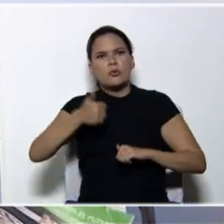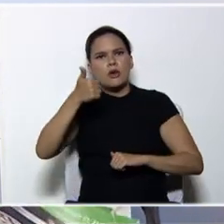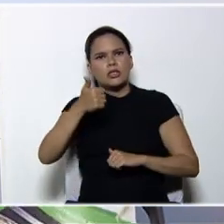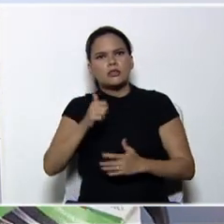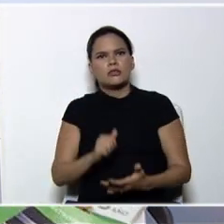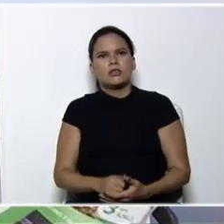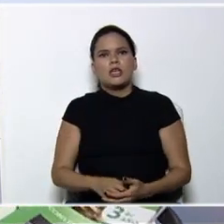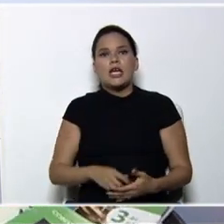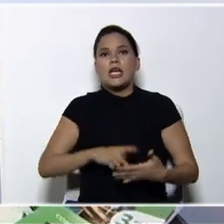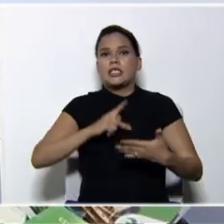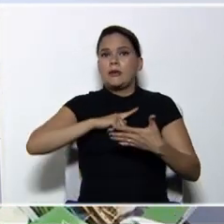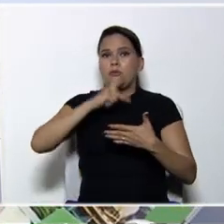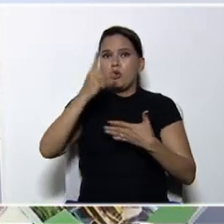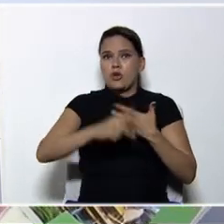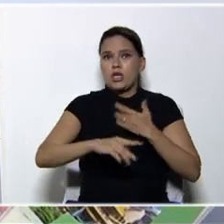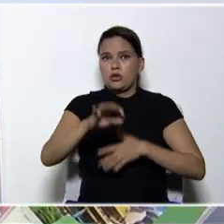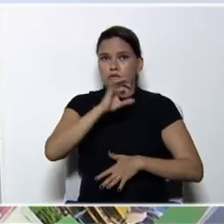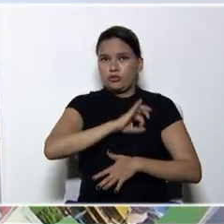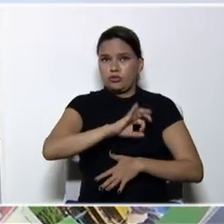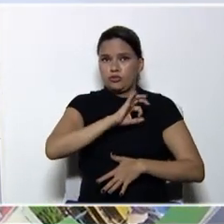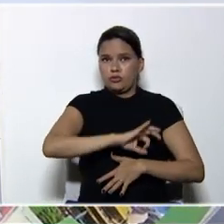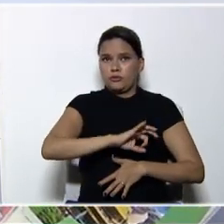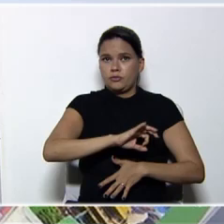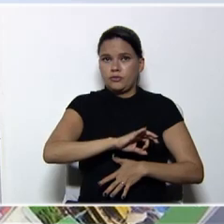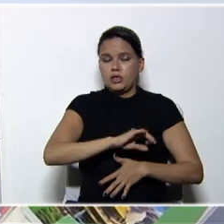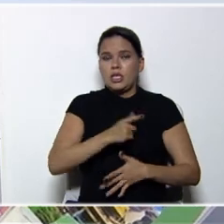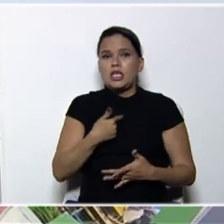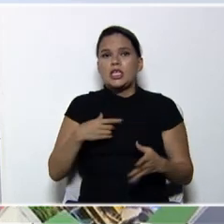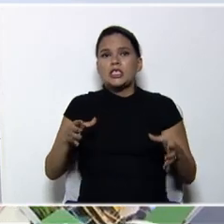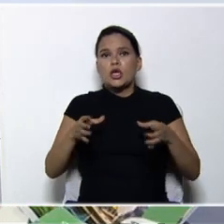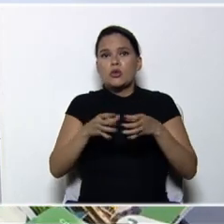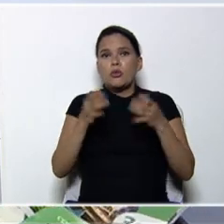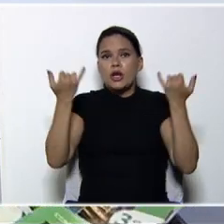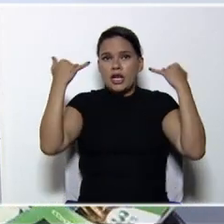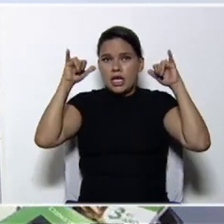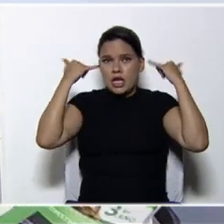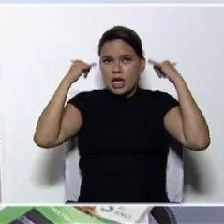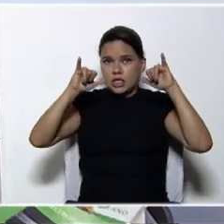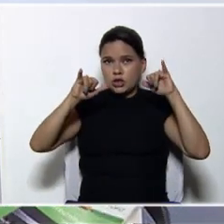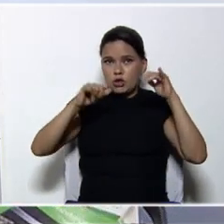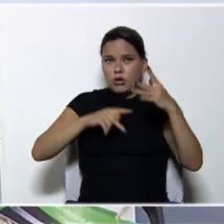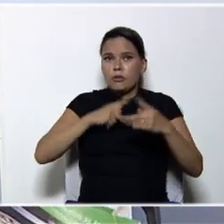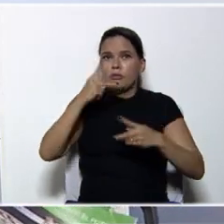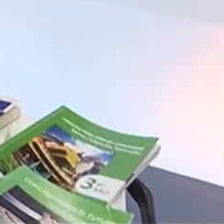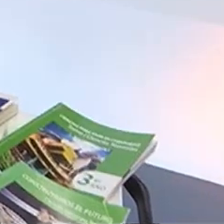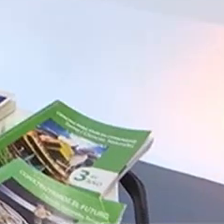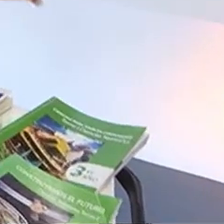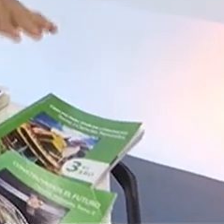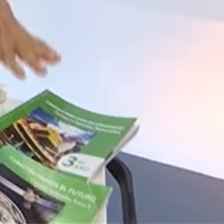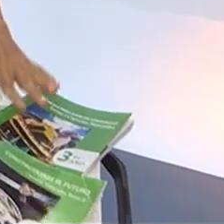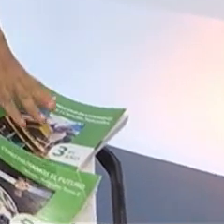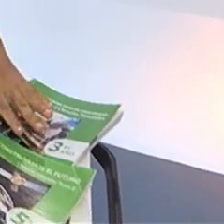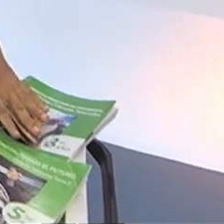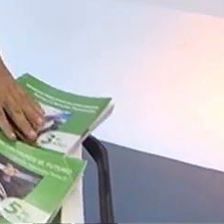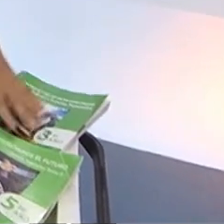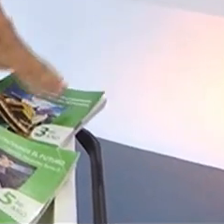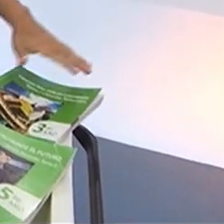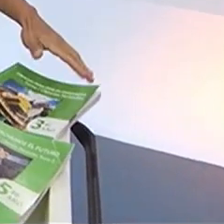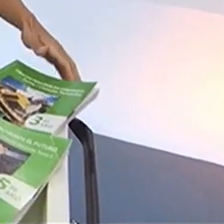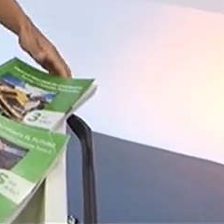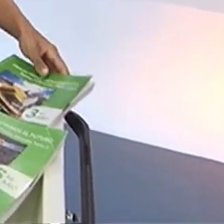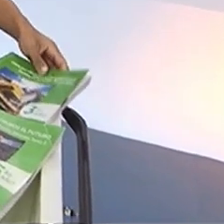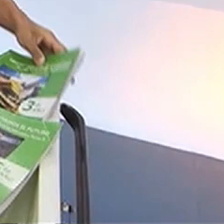mejor ese proyecto socioproductivo y ese grupo de creación, recreación y producción y sus actividades sociocomunitarias. Fíjense, como elementos